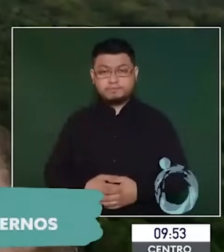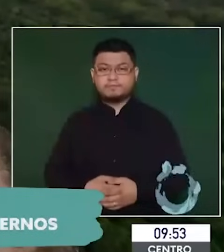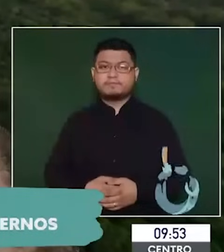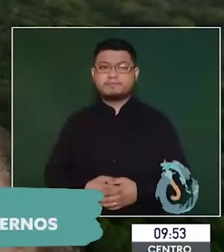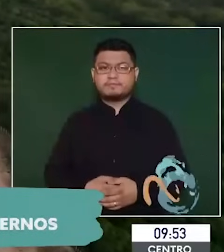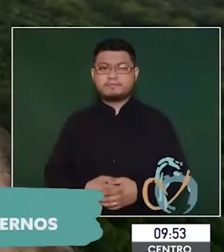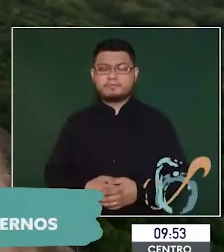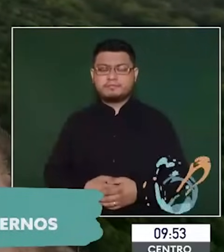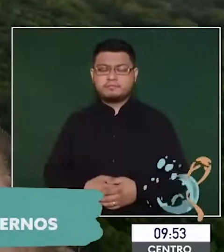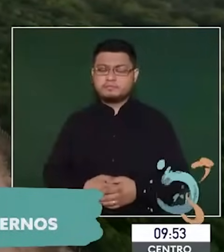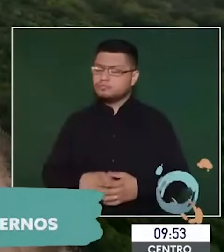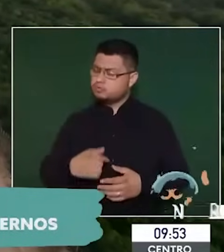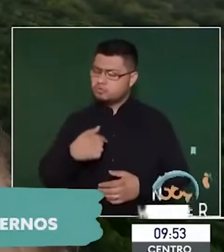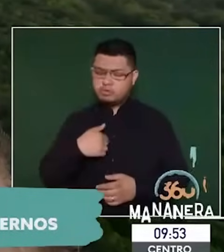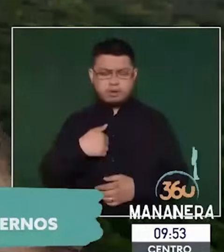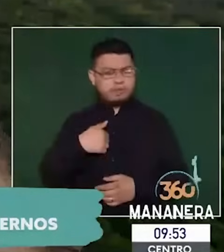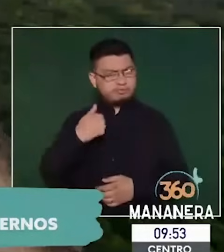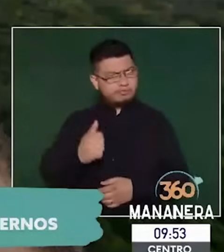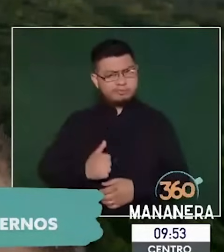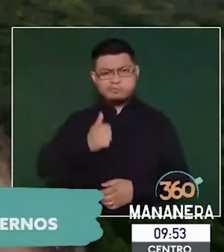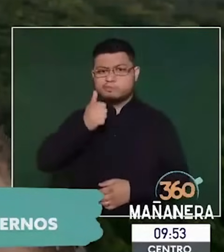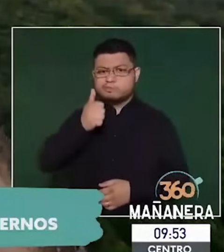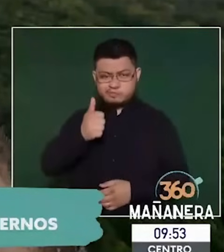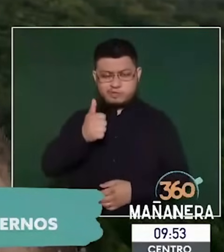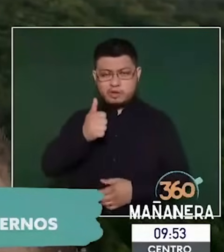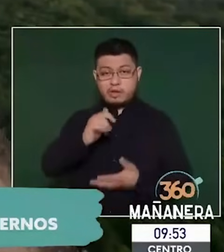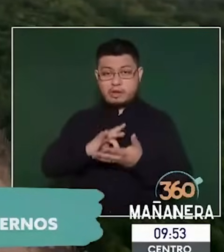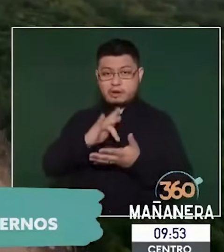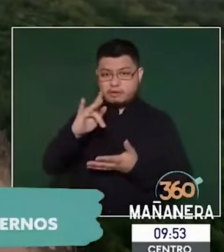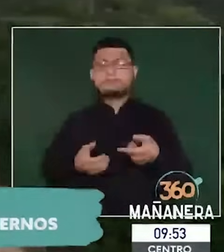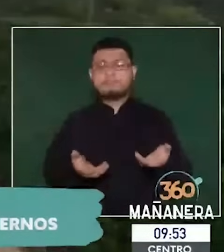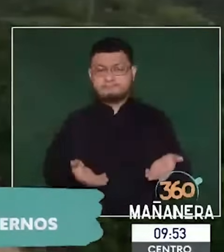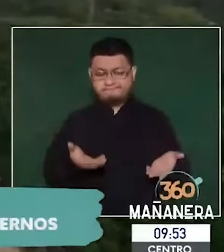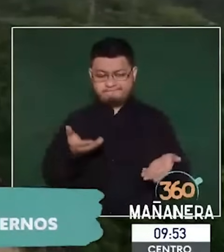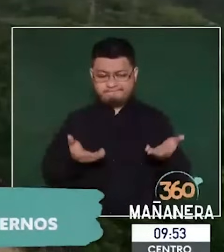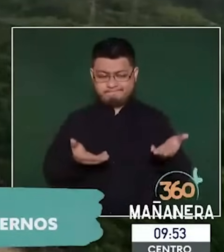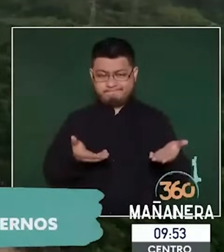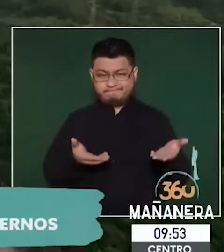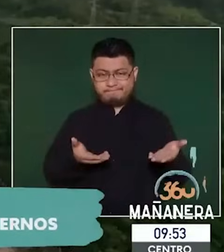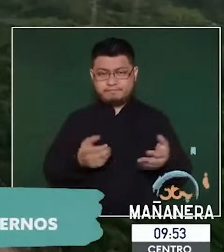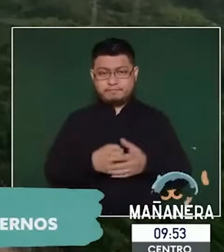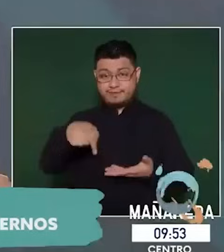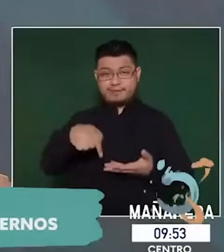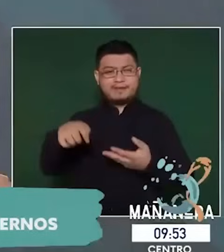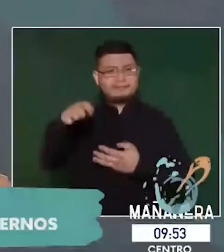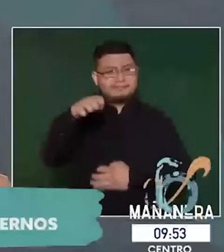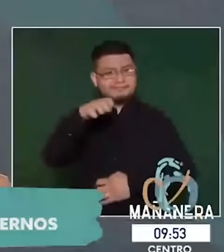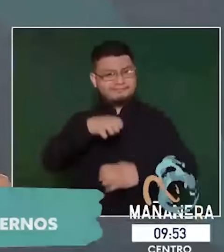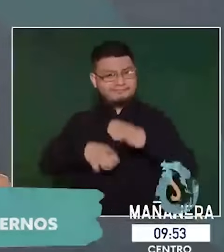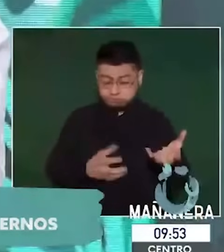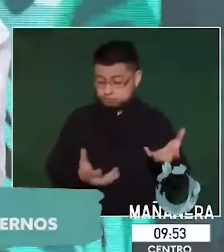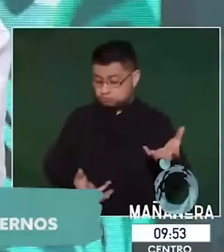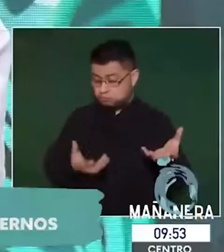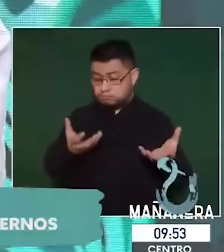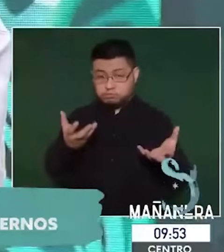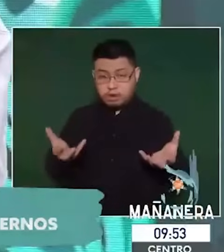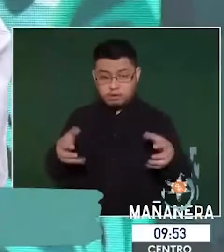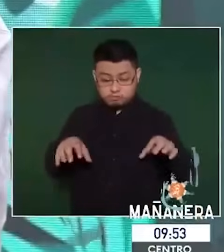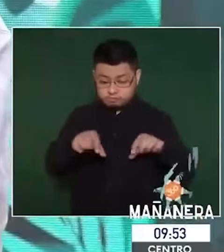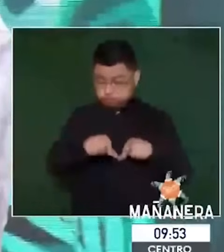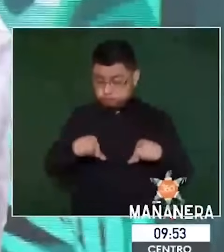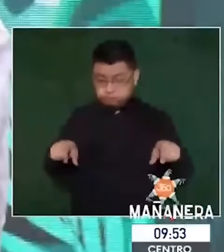no está de más que yo agradezca al grupo Carso, Motaejil, Indy, todas